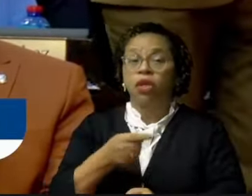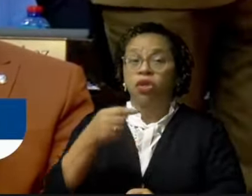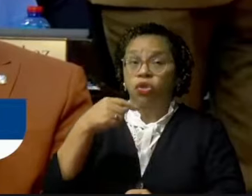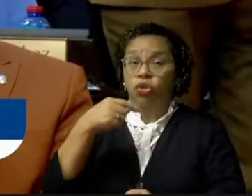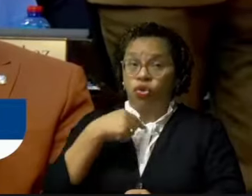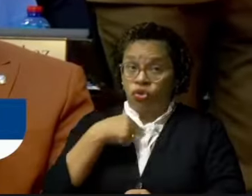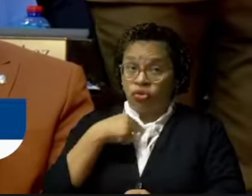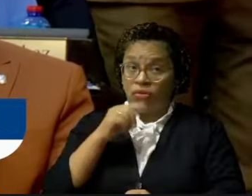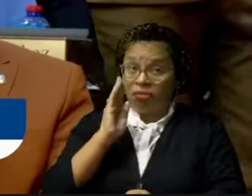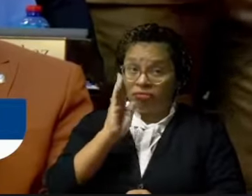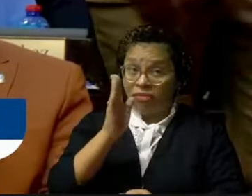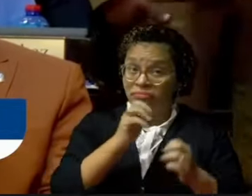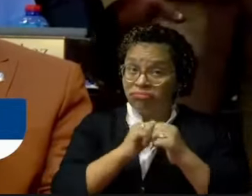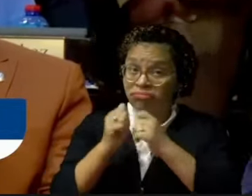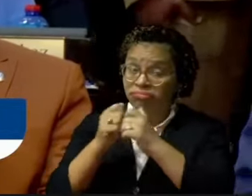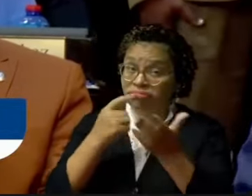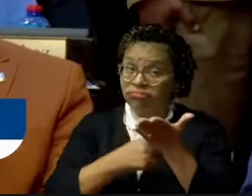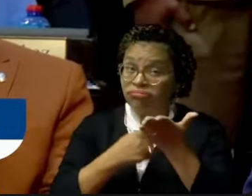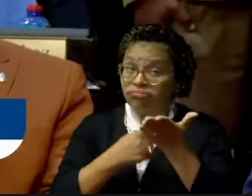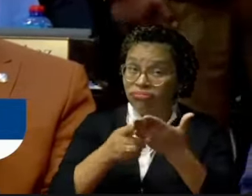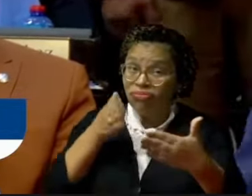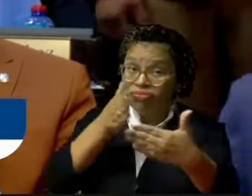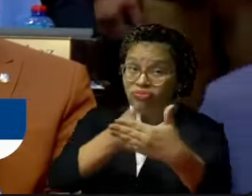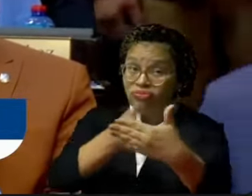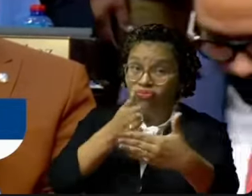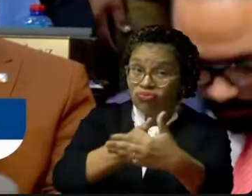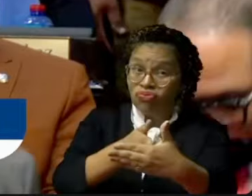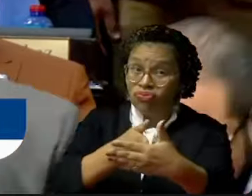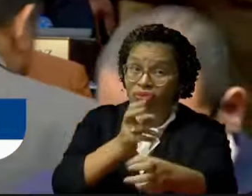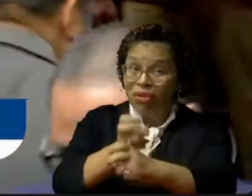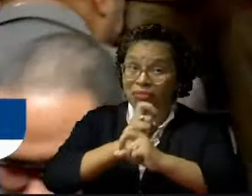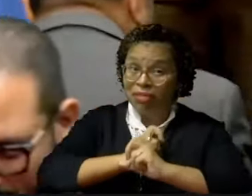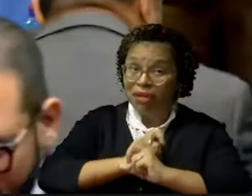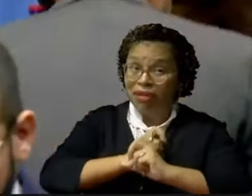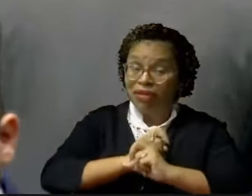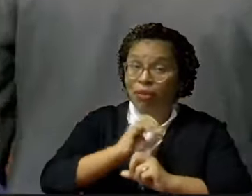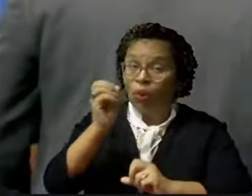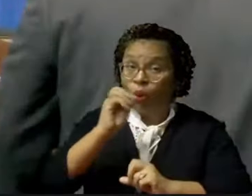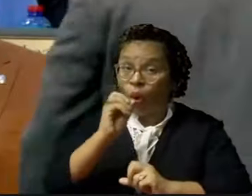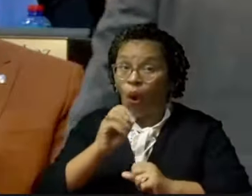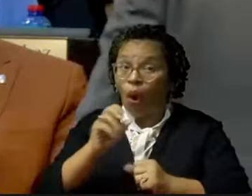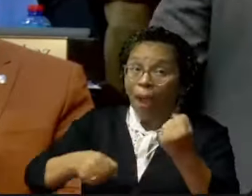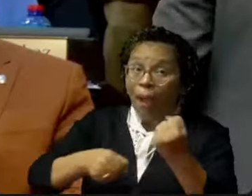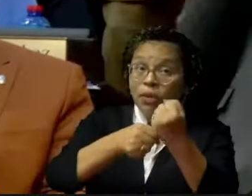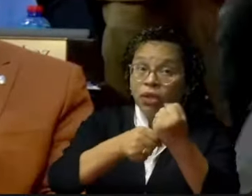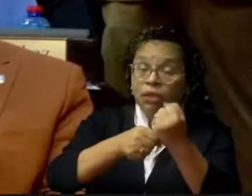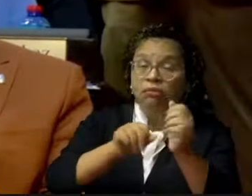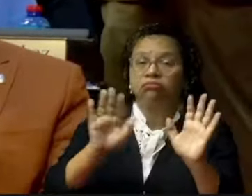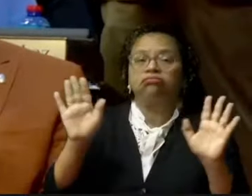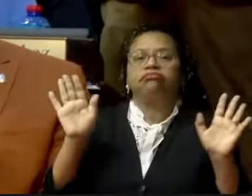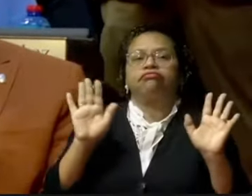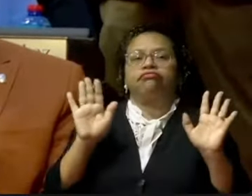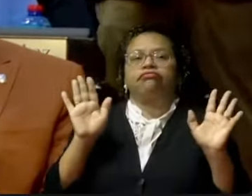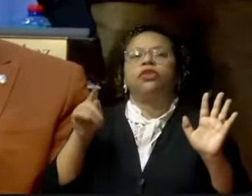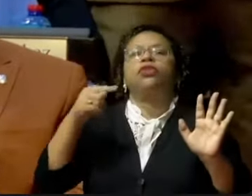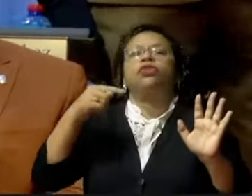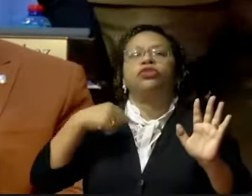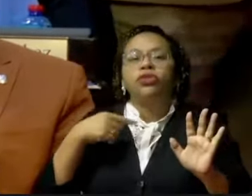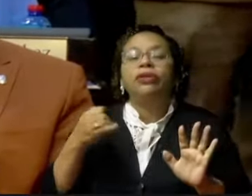atacar préstamos. Iré a apoyar las iniciativas que propendan al desarrollo del país.